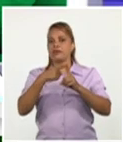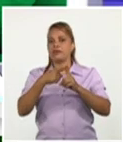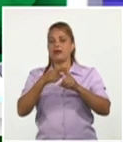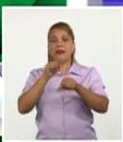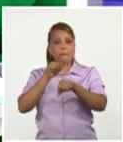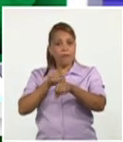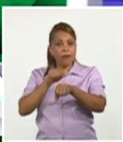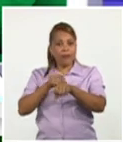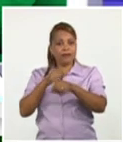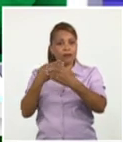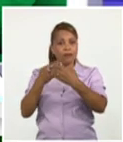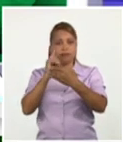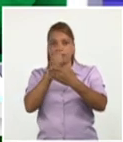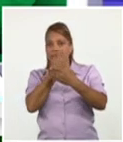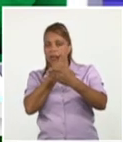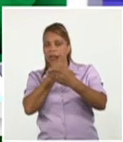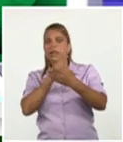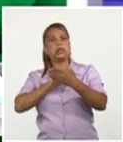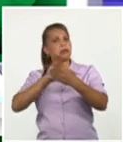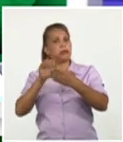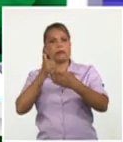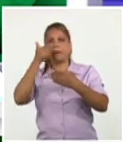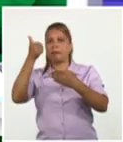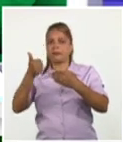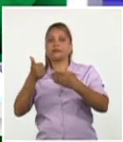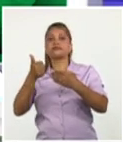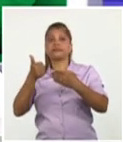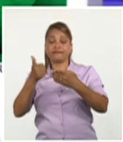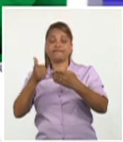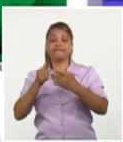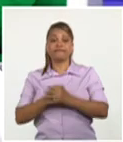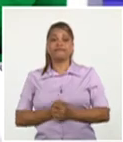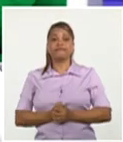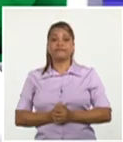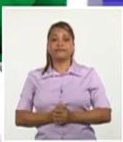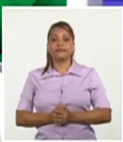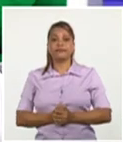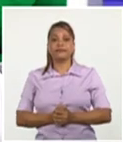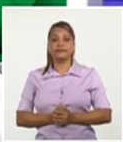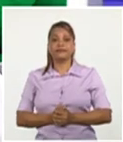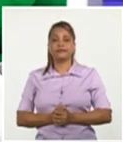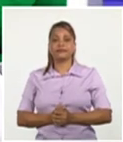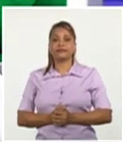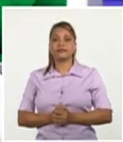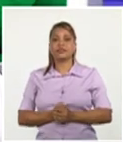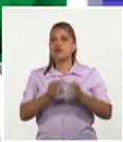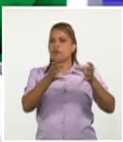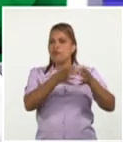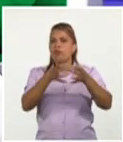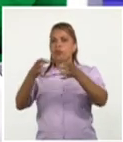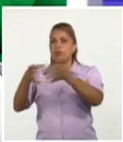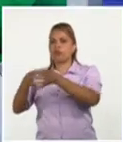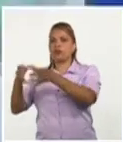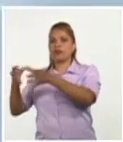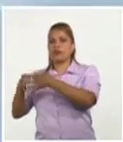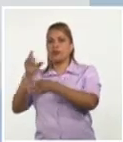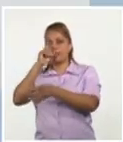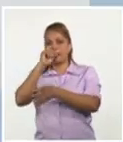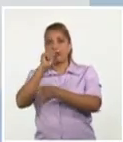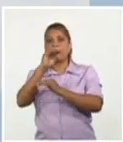diagnóstico hayan estado totalmente asintomáticos. Por grupos de edades, menores de 20